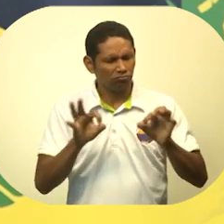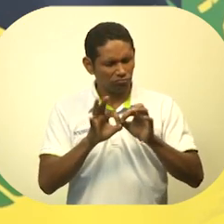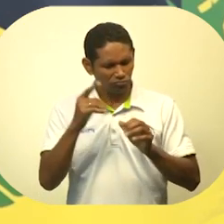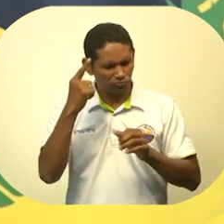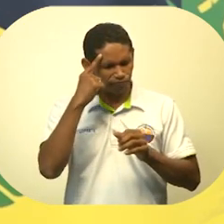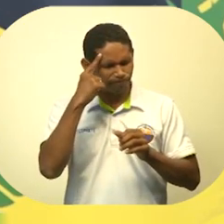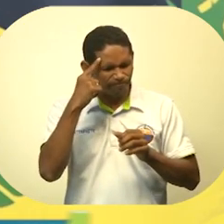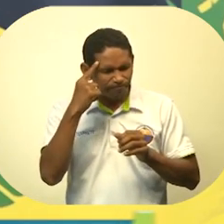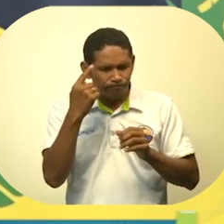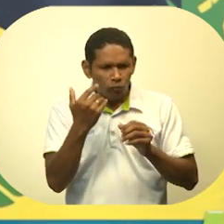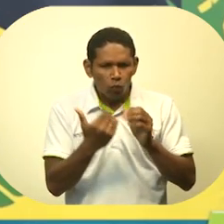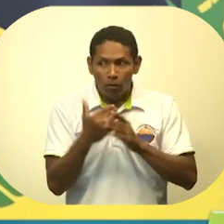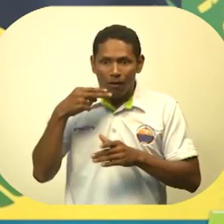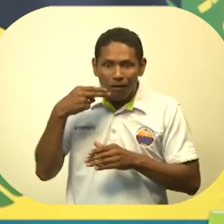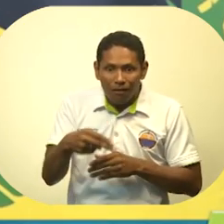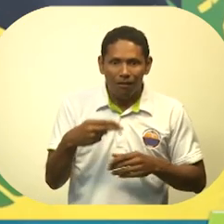la